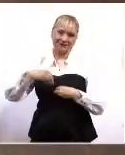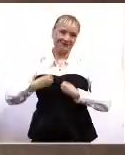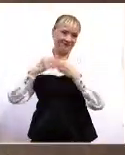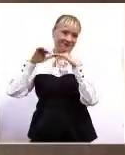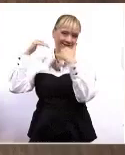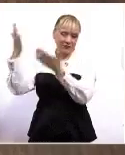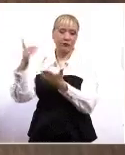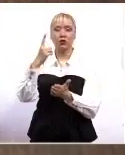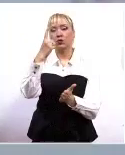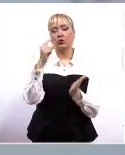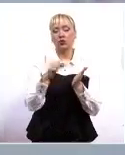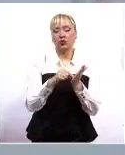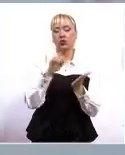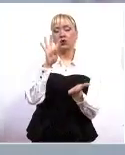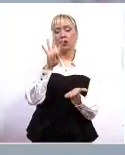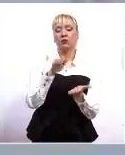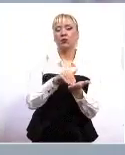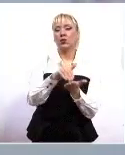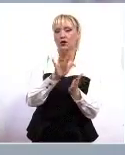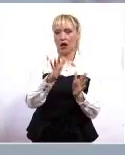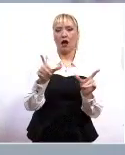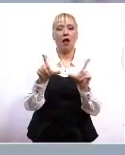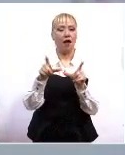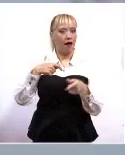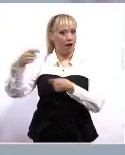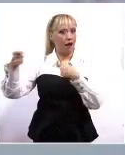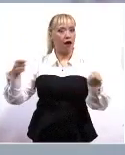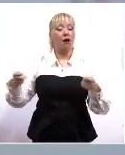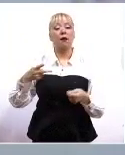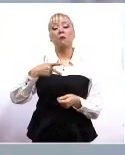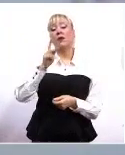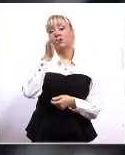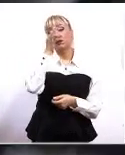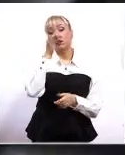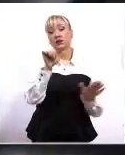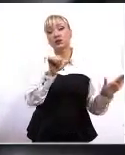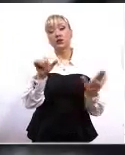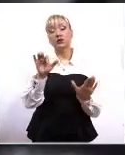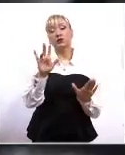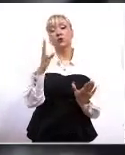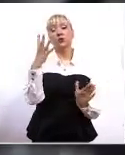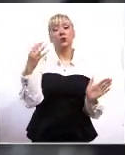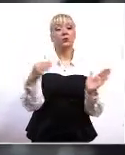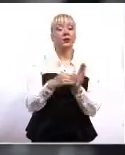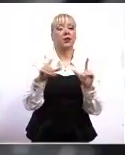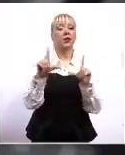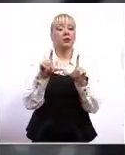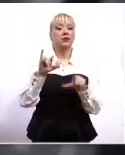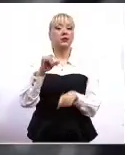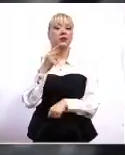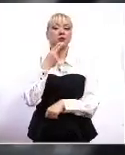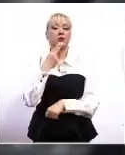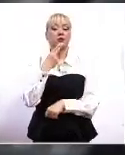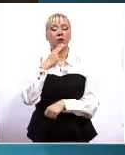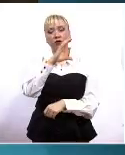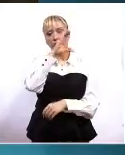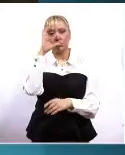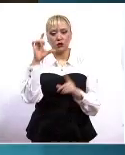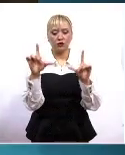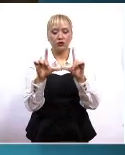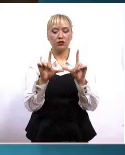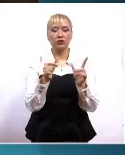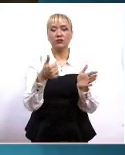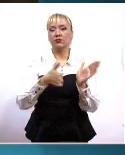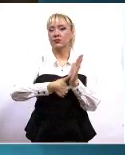de plásticos, pero a junio de este año solo se han activado 654,000 credenciales con fotografía.